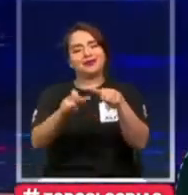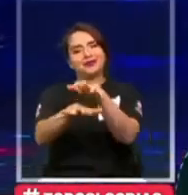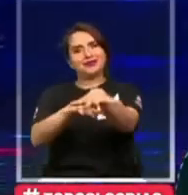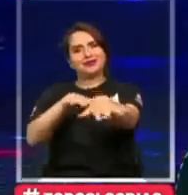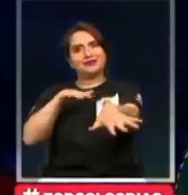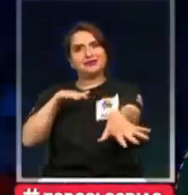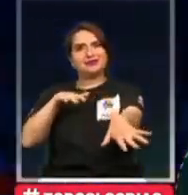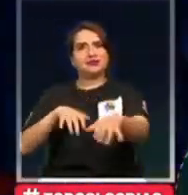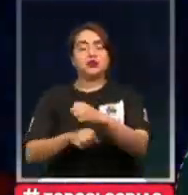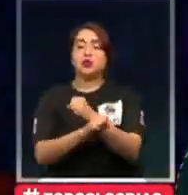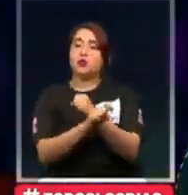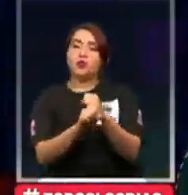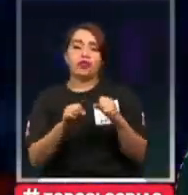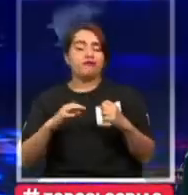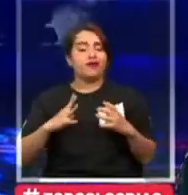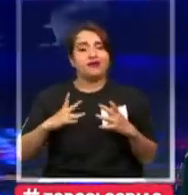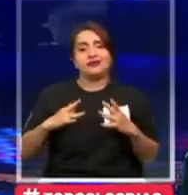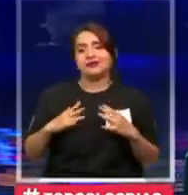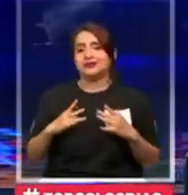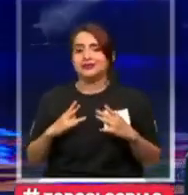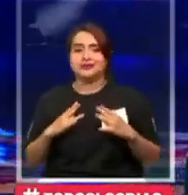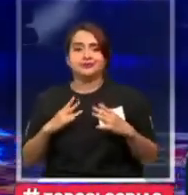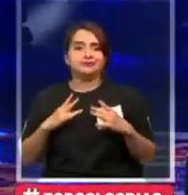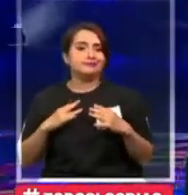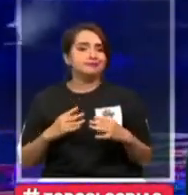Porque no puedo ser feliz,